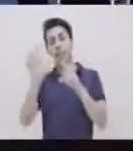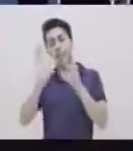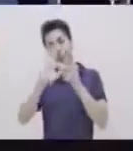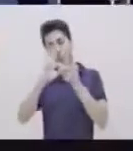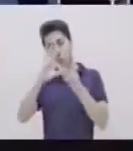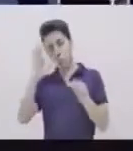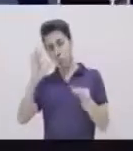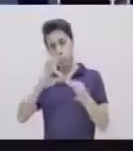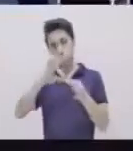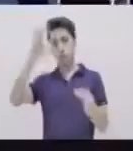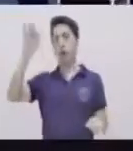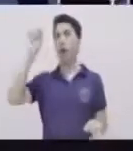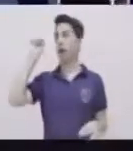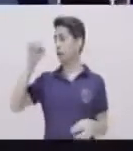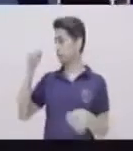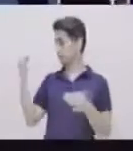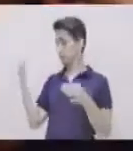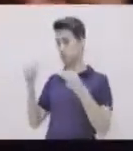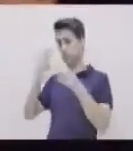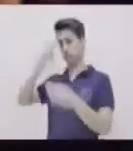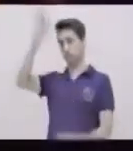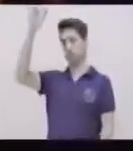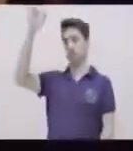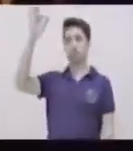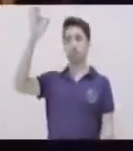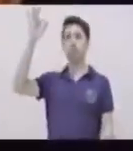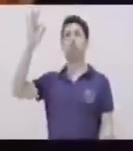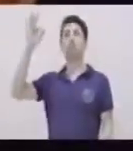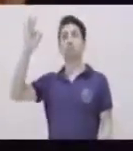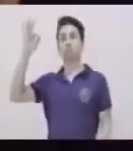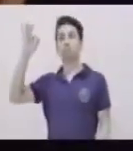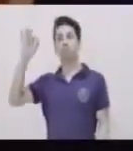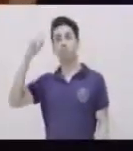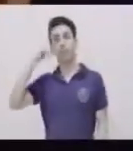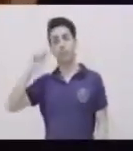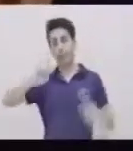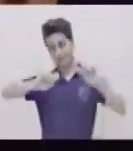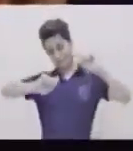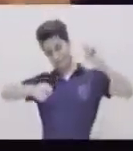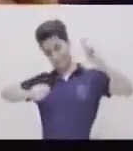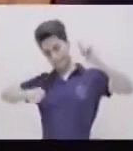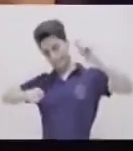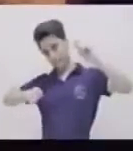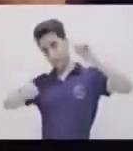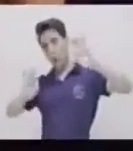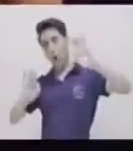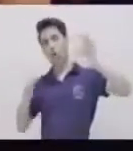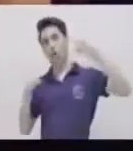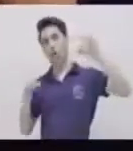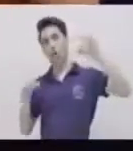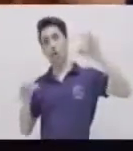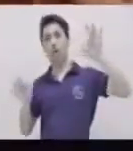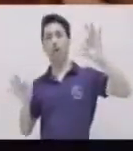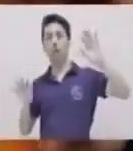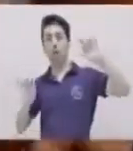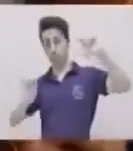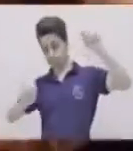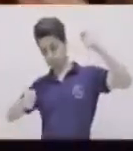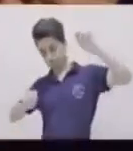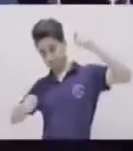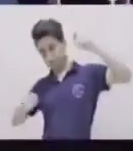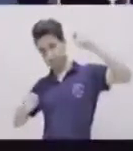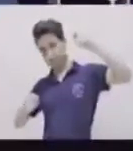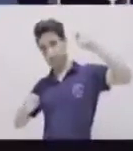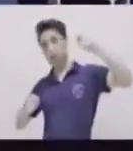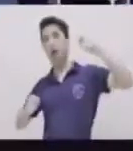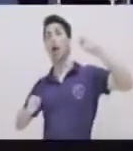sonar? Voy a explicarles. Esta se llama barbada, le dicen algunos, barbilla le dicen